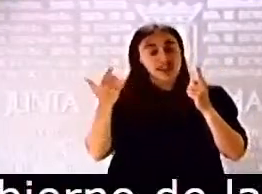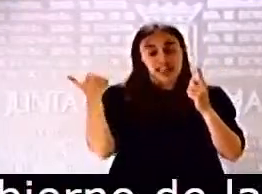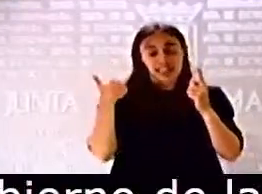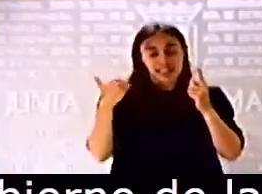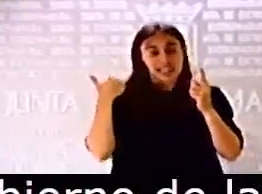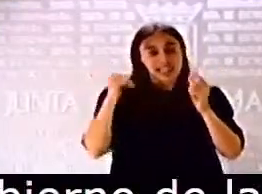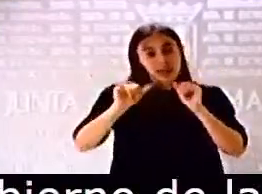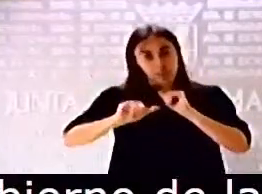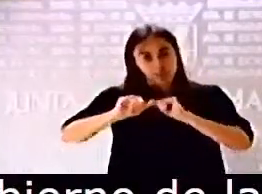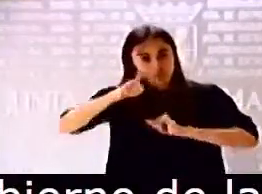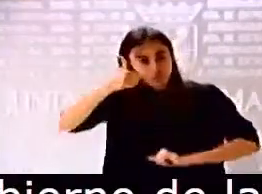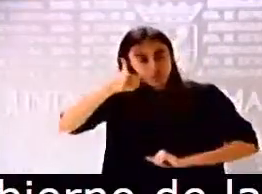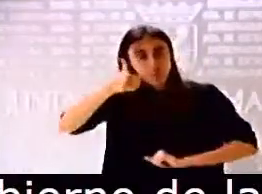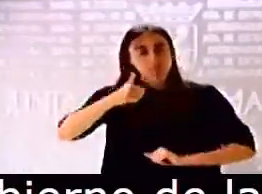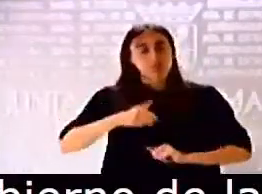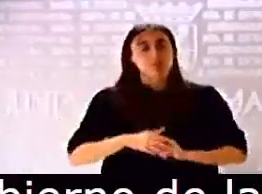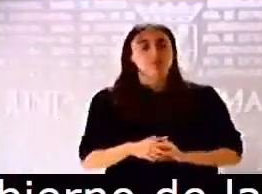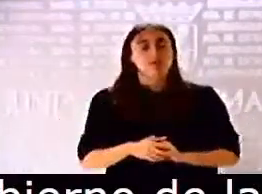las